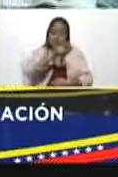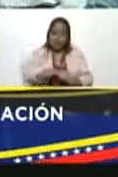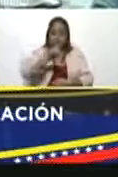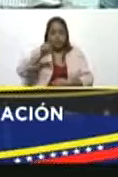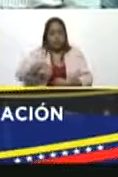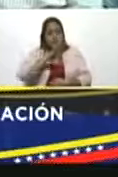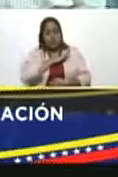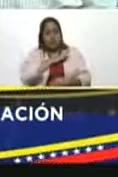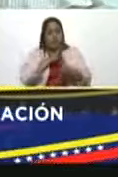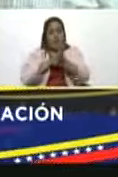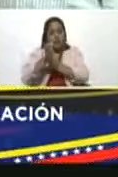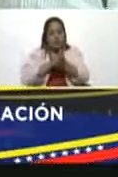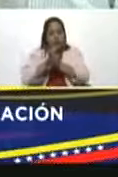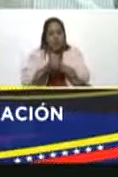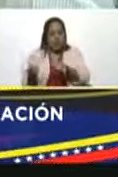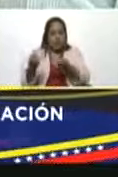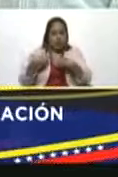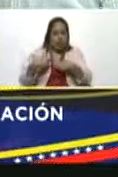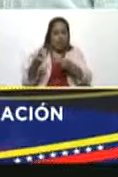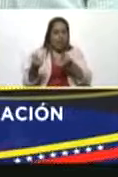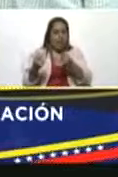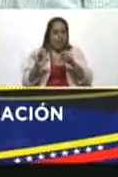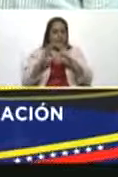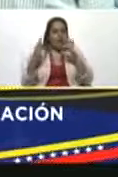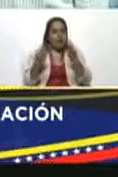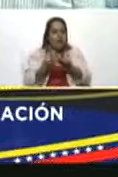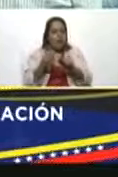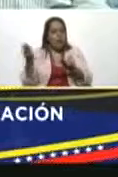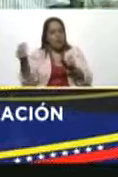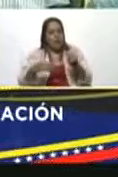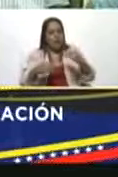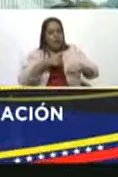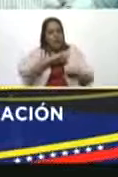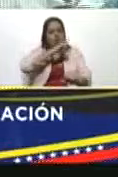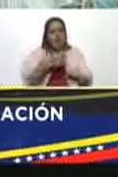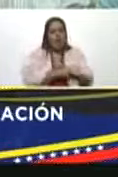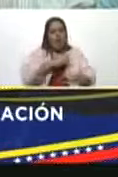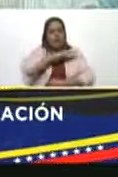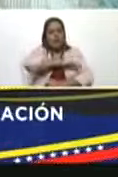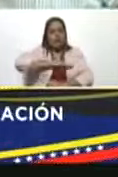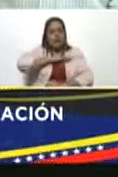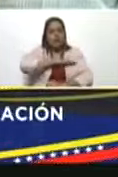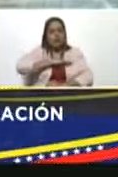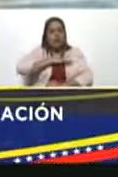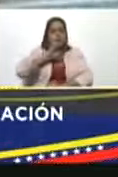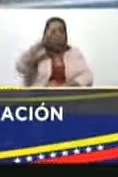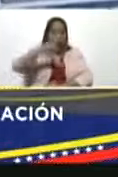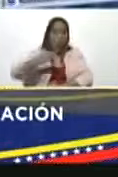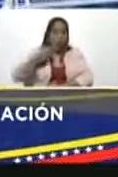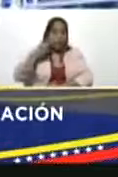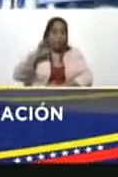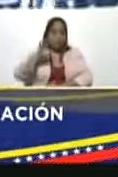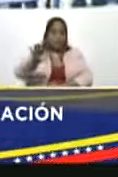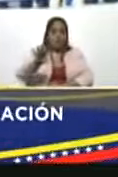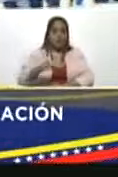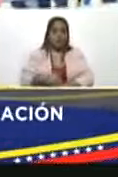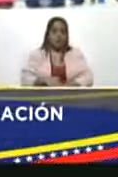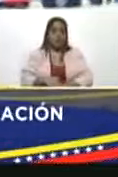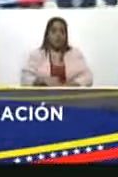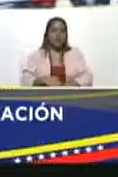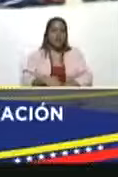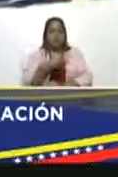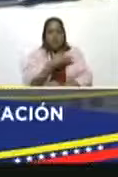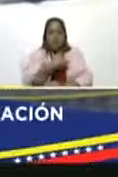tengan un sustento con su familia y así fortalecer la gran misión jóvenes de la patria.